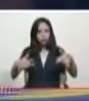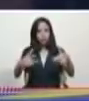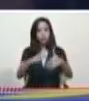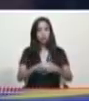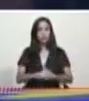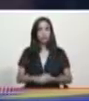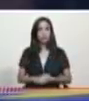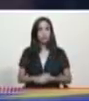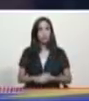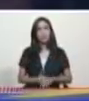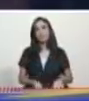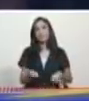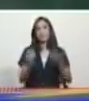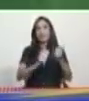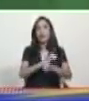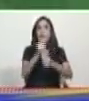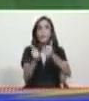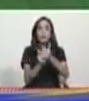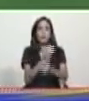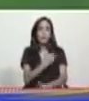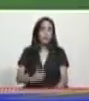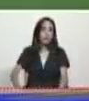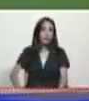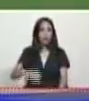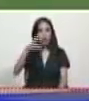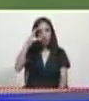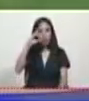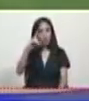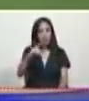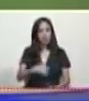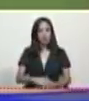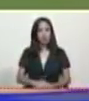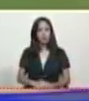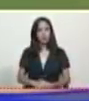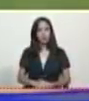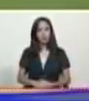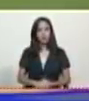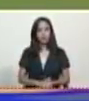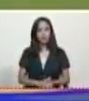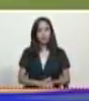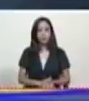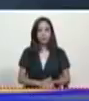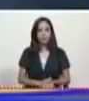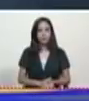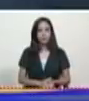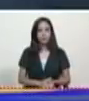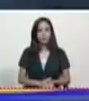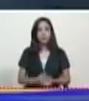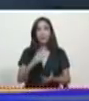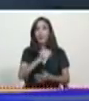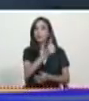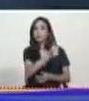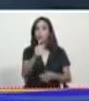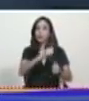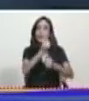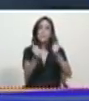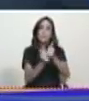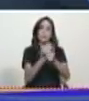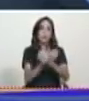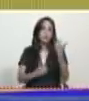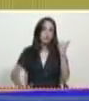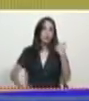Señora vicepresidenta ejecutiva, doctora Delcy Rodríguez Gómez, vicepresidente de gobierno,